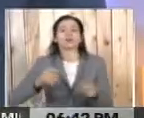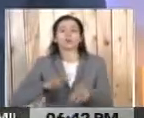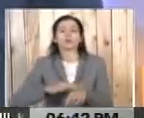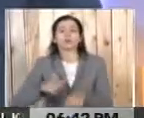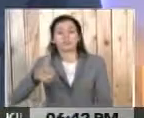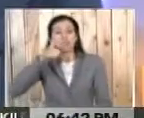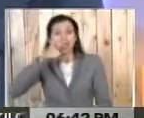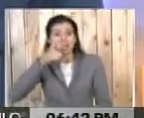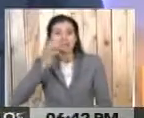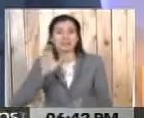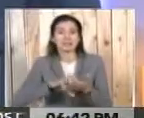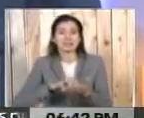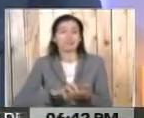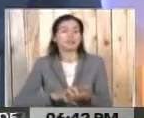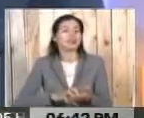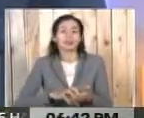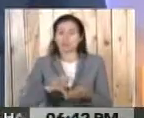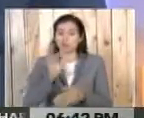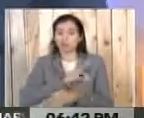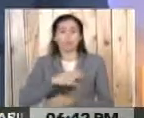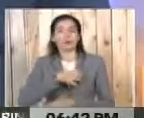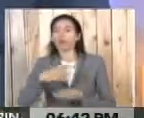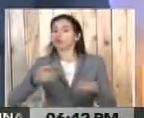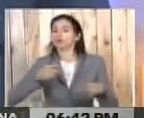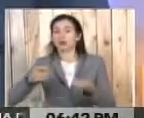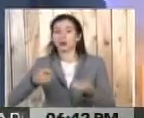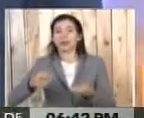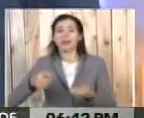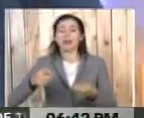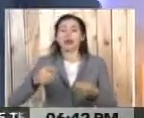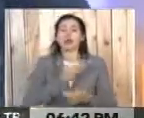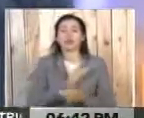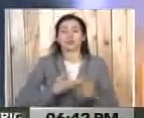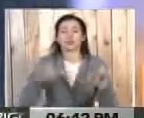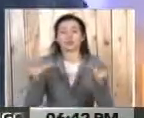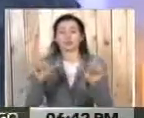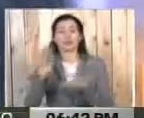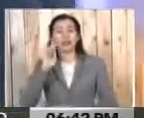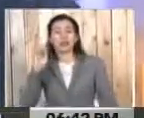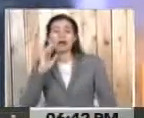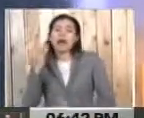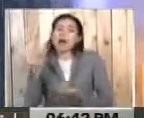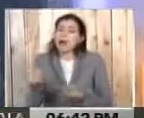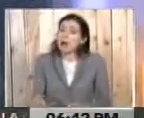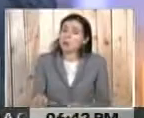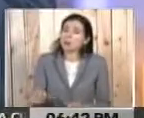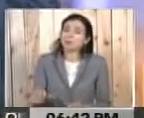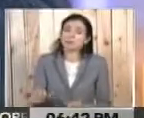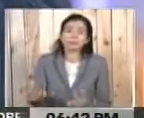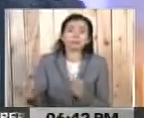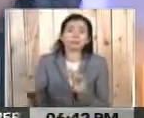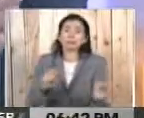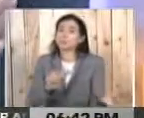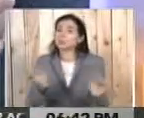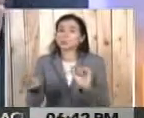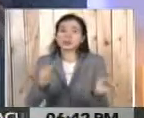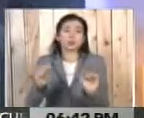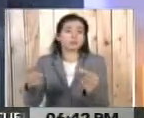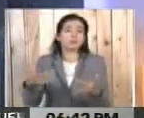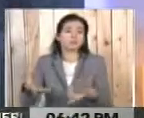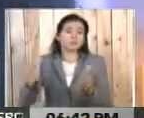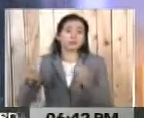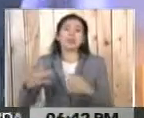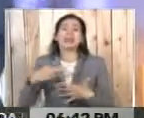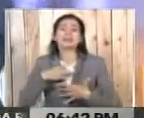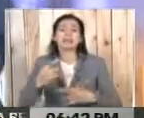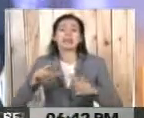al Estado, potestad a la sociedad de controlar a los operadores de telecomunicaciones y lo conviertes en una disputa que puede terminar en los tribunales, porque como es de interés